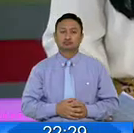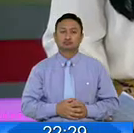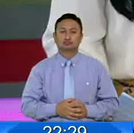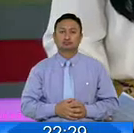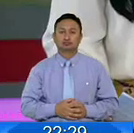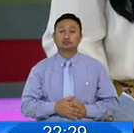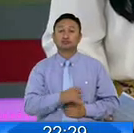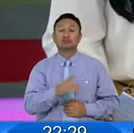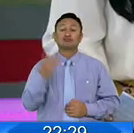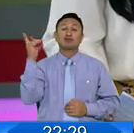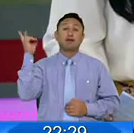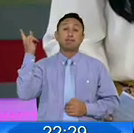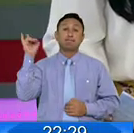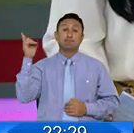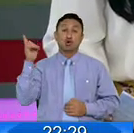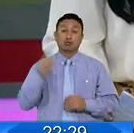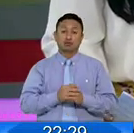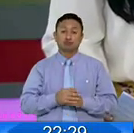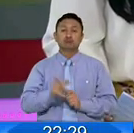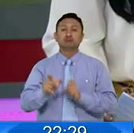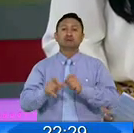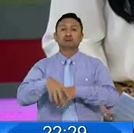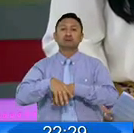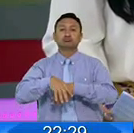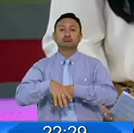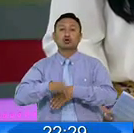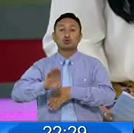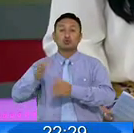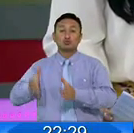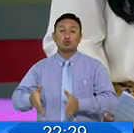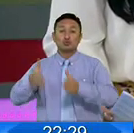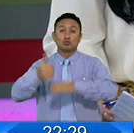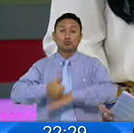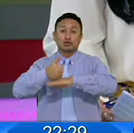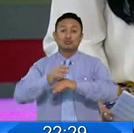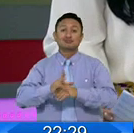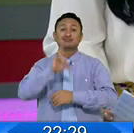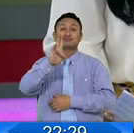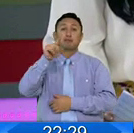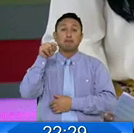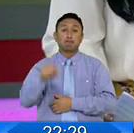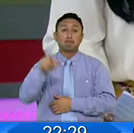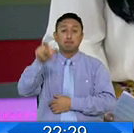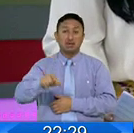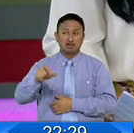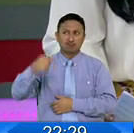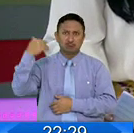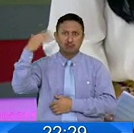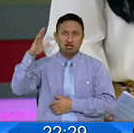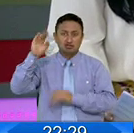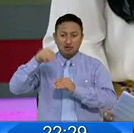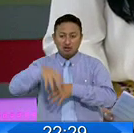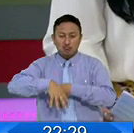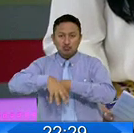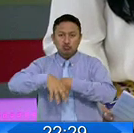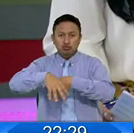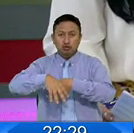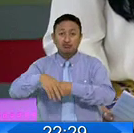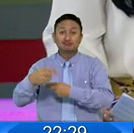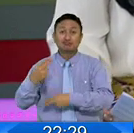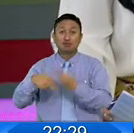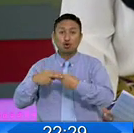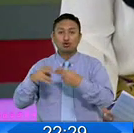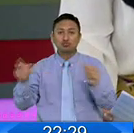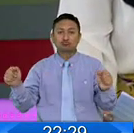Mientras que en Bolívar los manifestantes se tomaron la gobernación, más de 7.000 personas se volcaron a las calles, los negocios